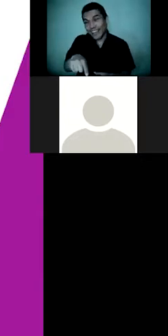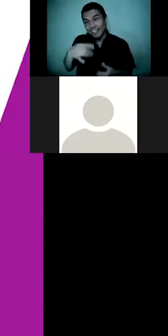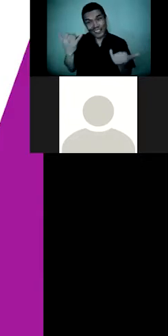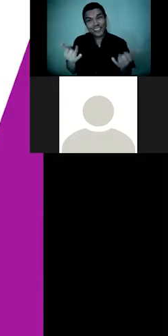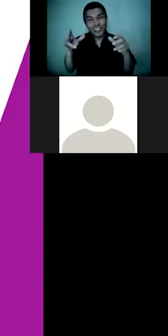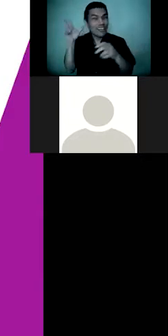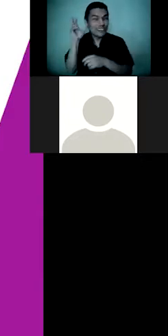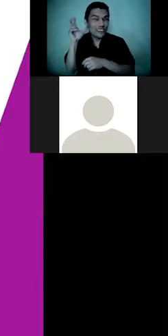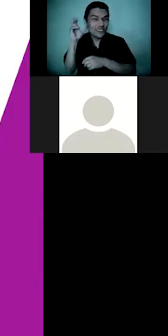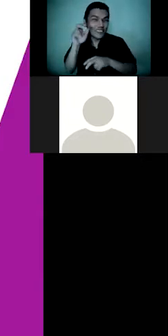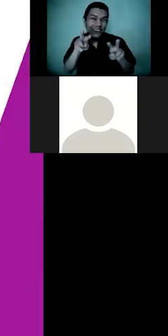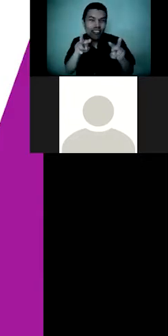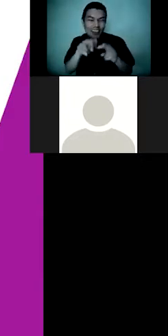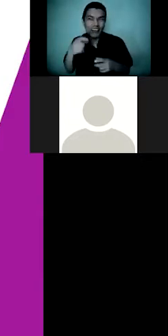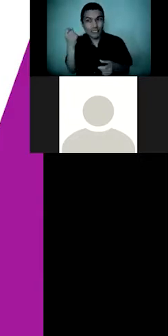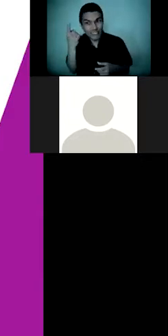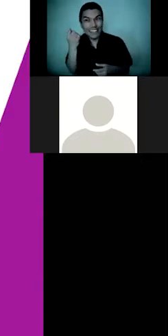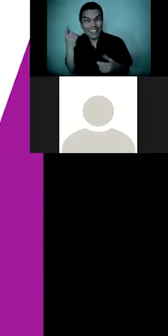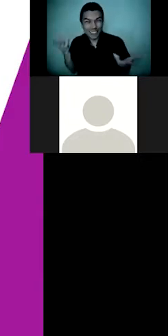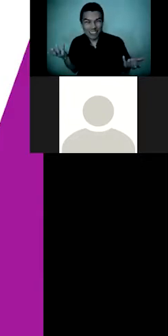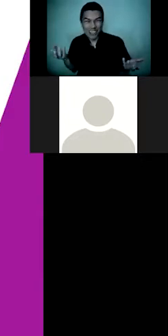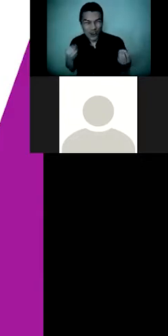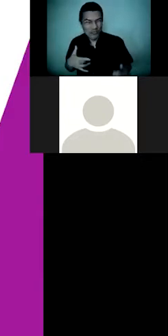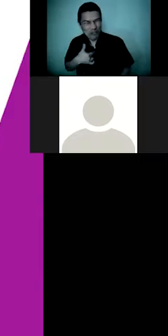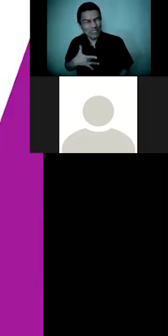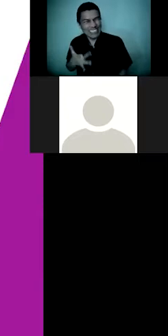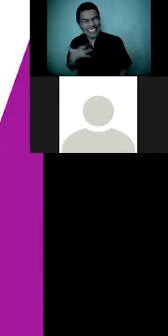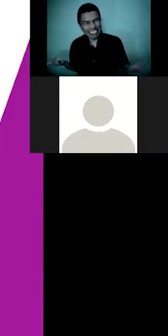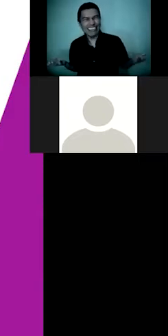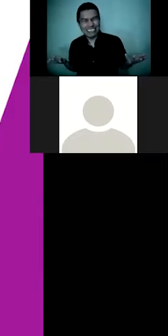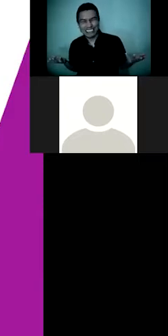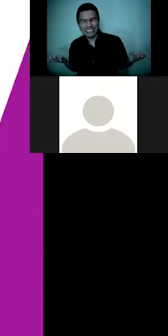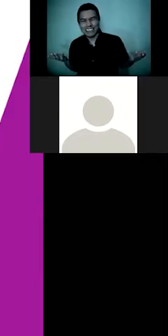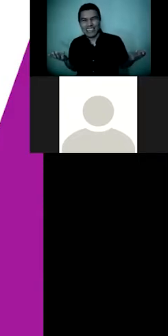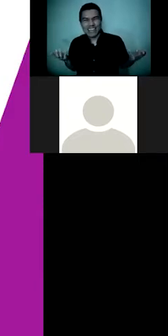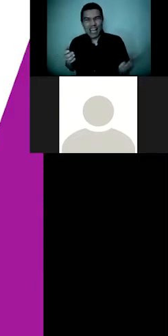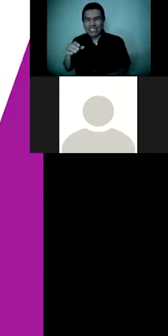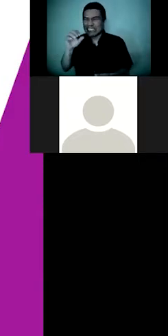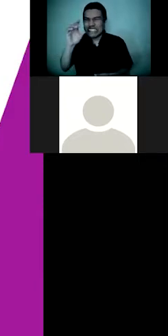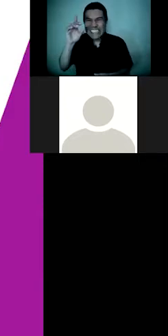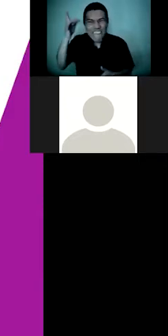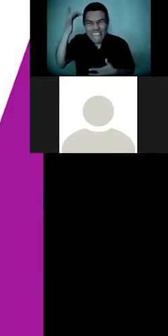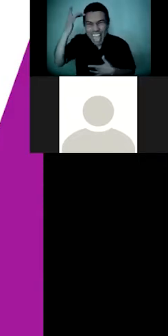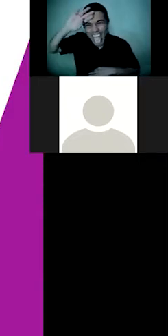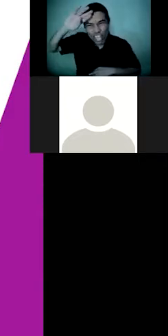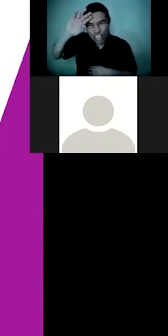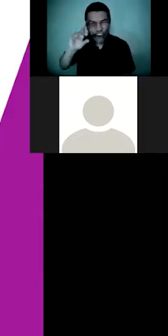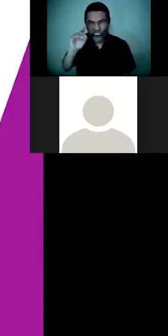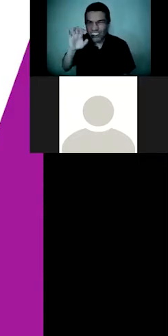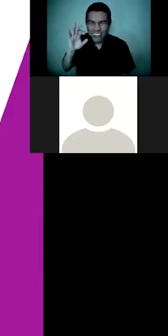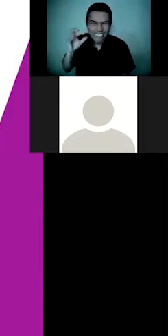sí. Ahora ustedes más o menos pueden, ustedes que son oyentes, ver cómo se siente uno, ¿no? Y lo estoy